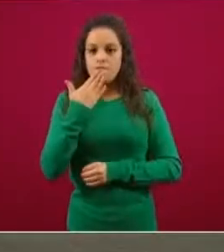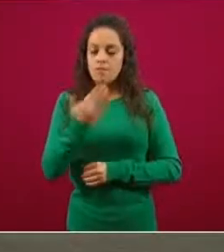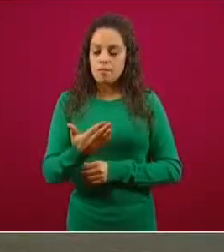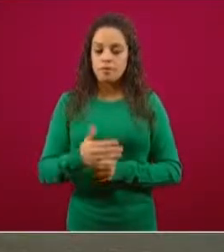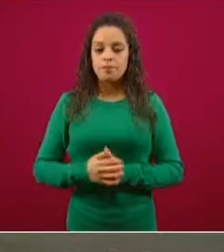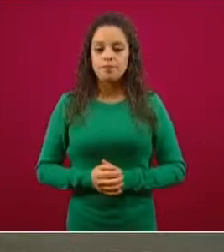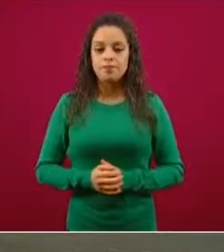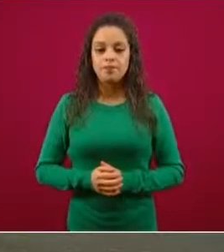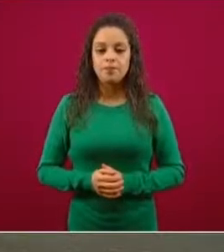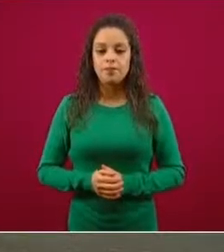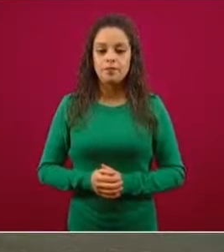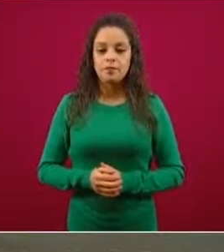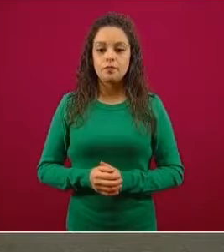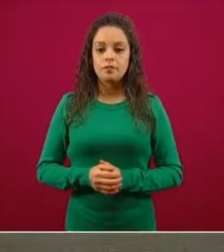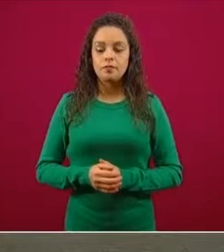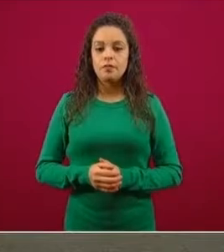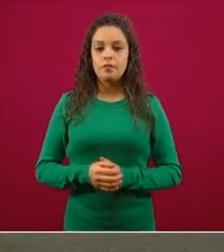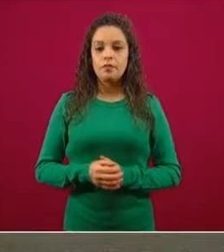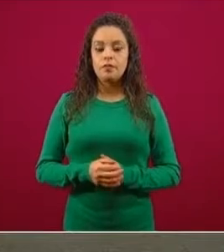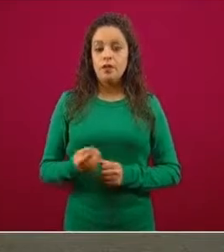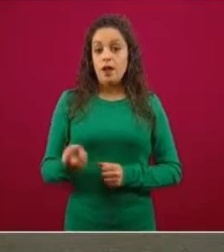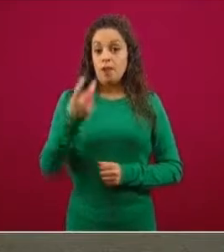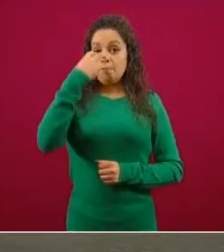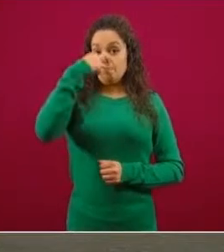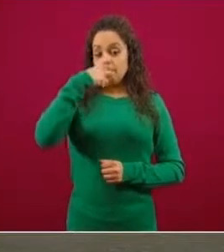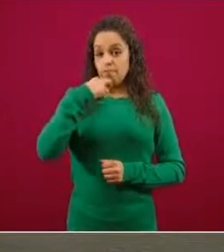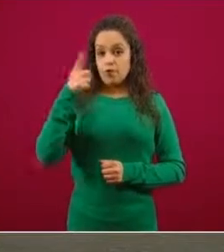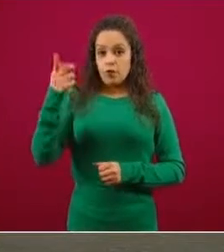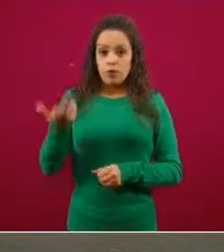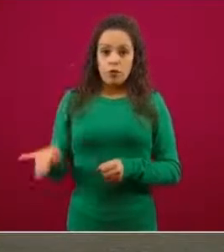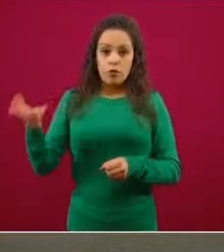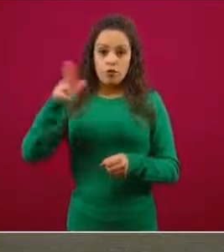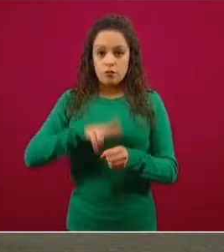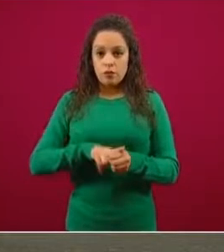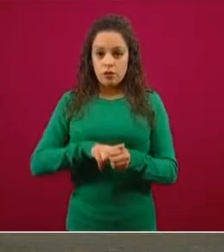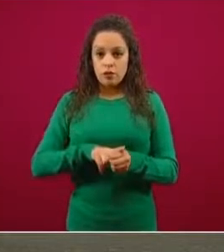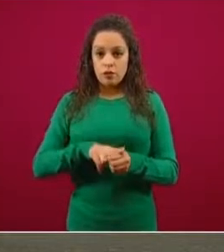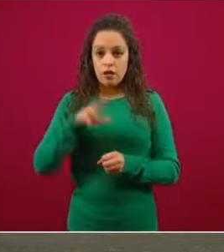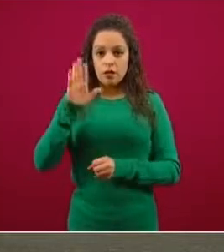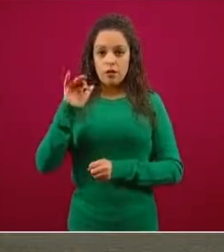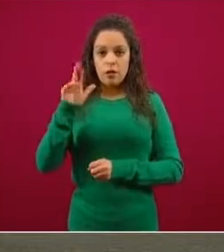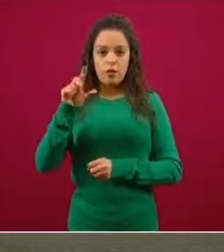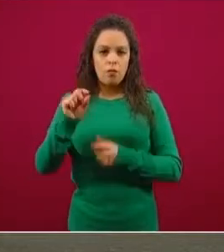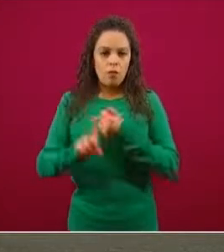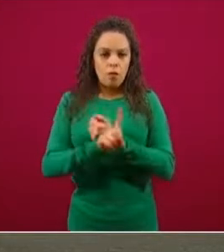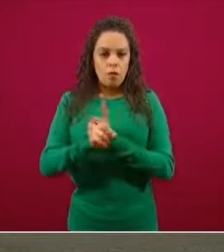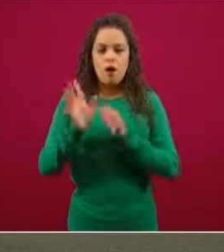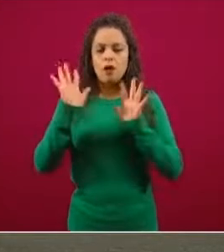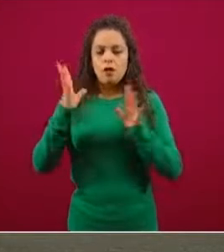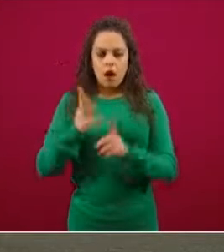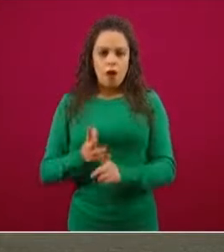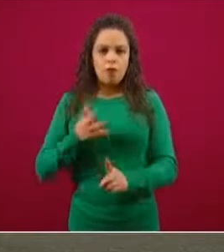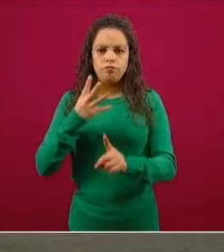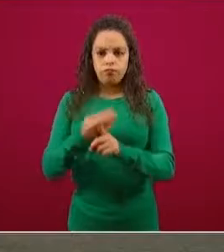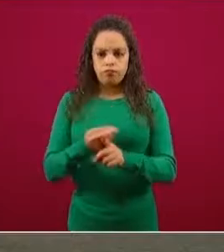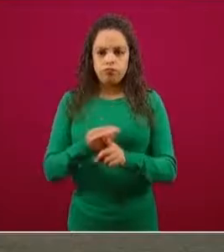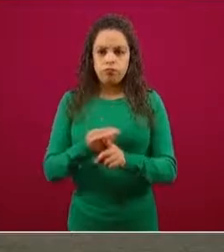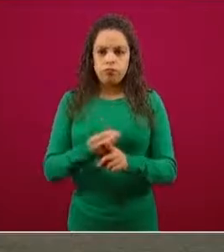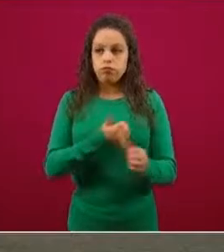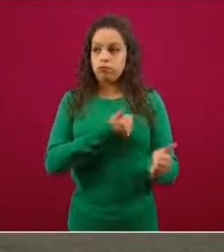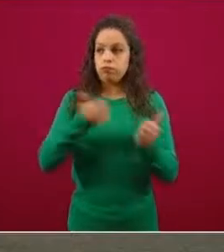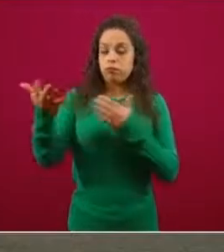concreto que había de oxígeno en el hospital civil, pues un asunto ingenieril que fue resuelto y se transferirán